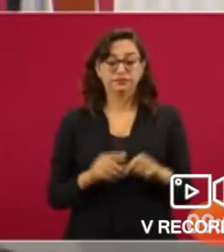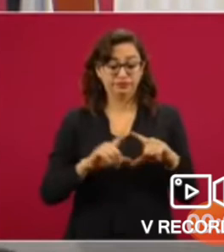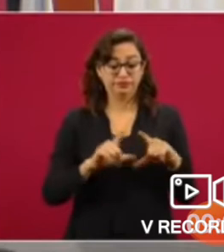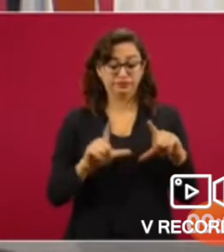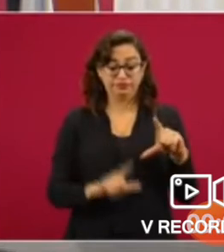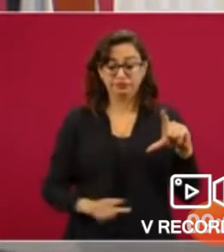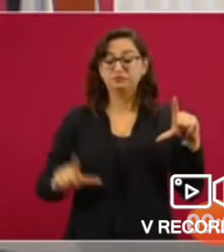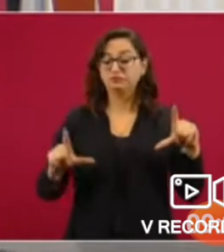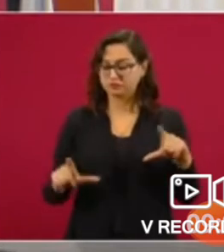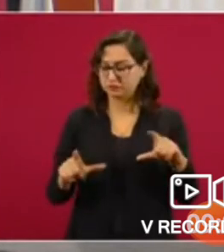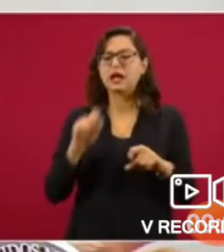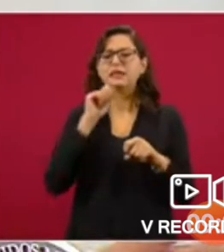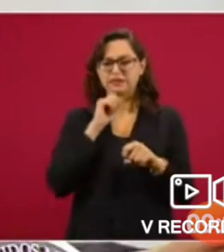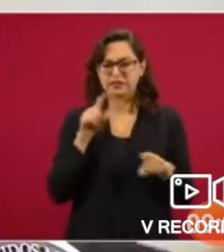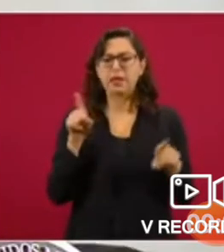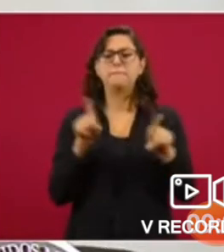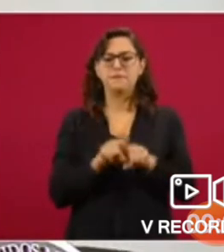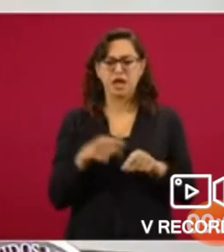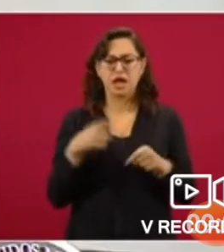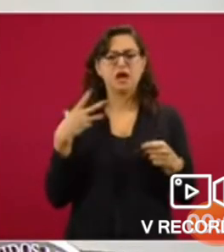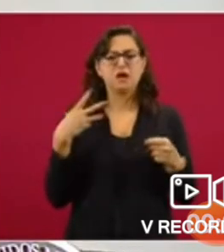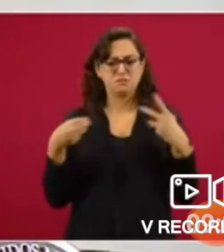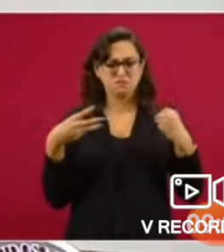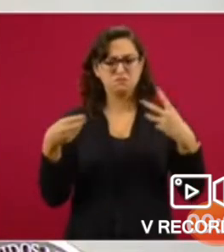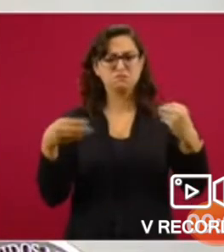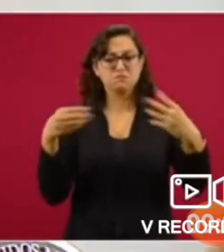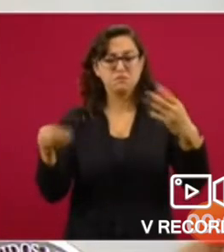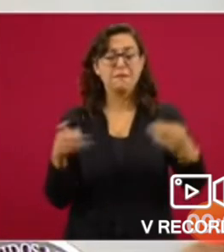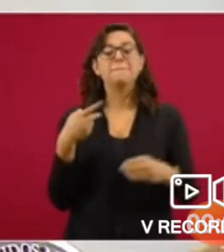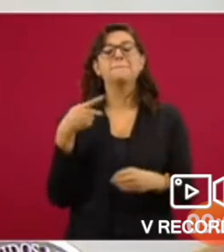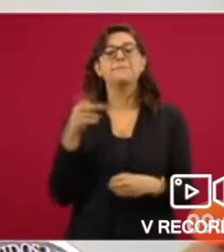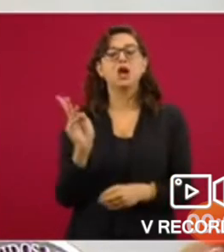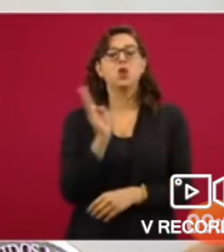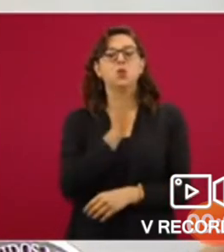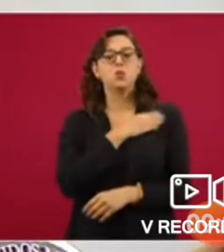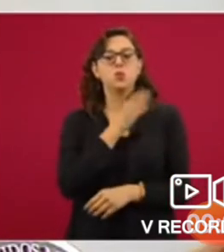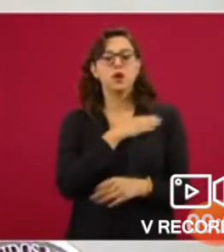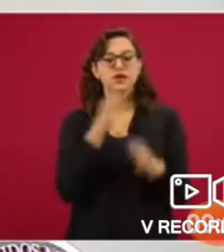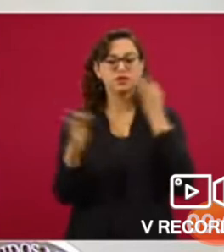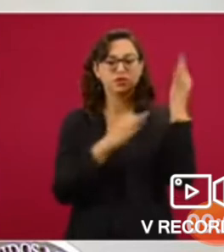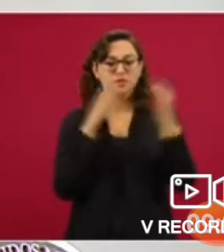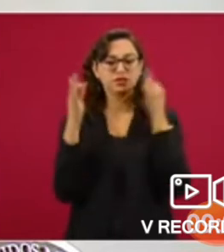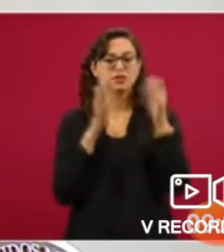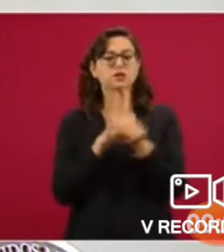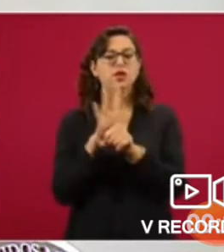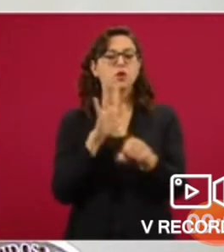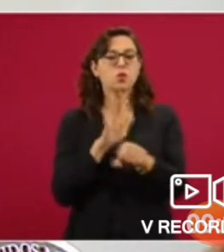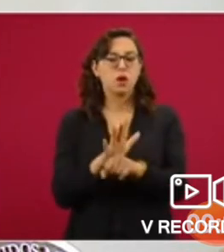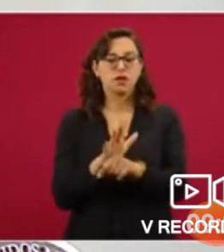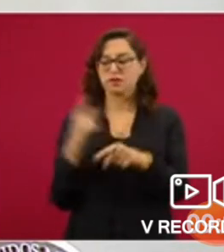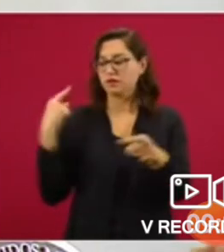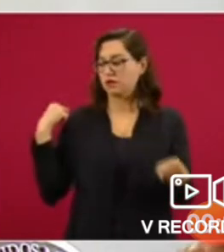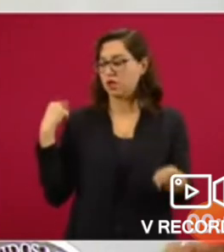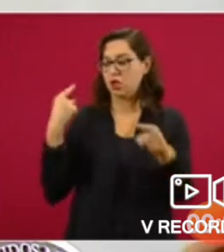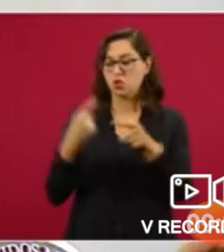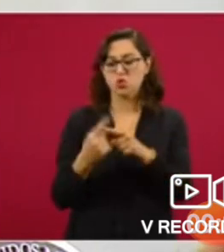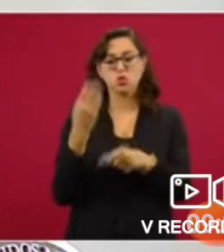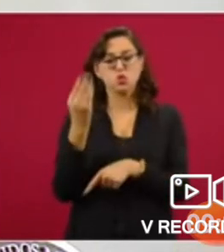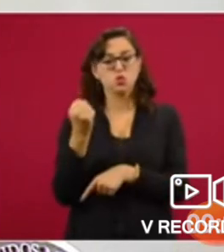todavía transmisión, pero tenemos una noticia alentadora que acumulamos ya 9 semanas consecutivas,